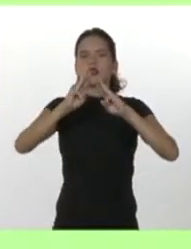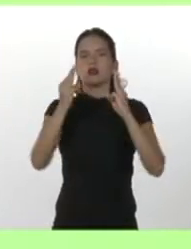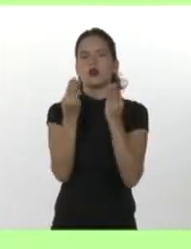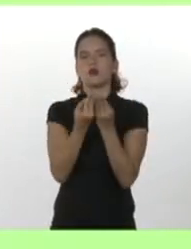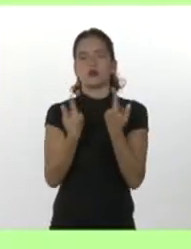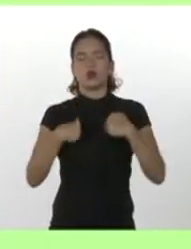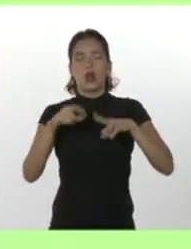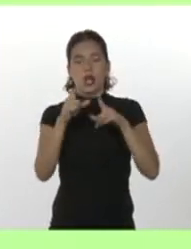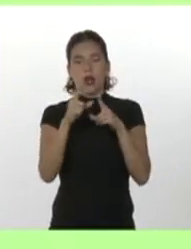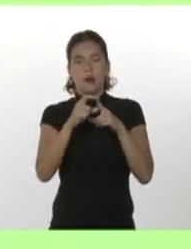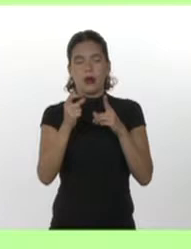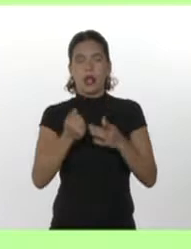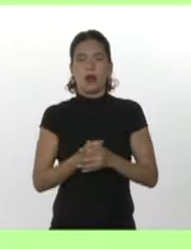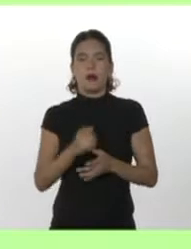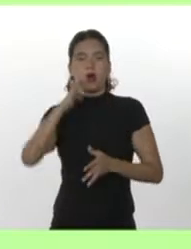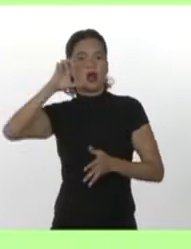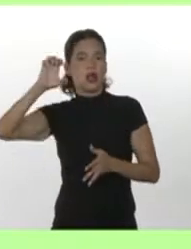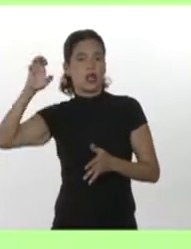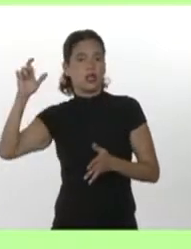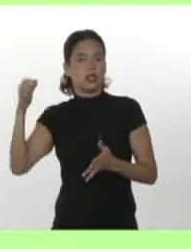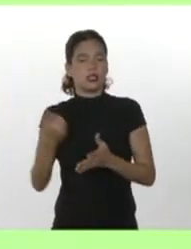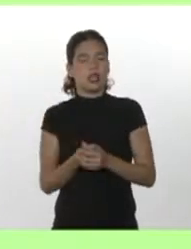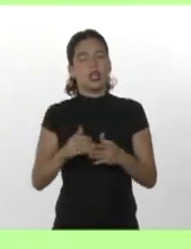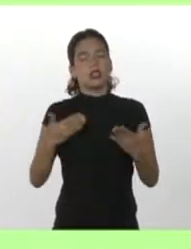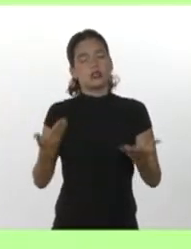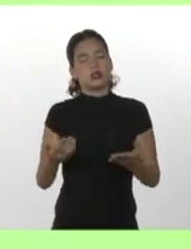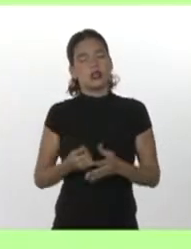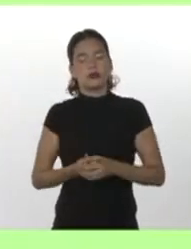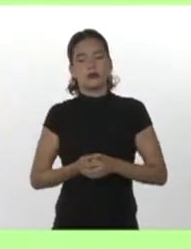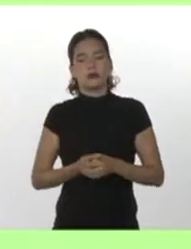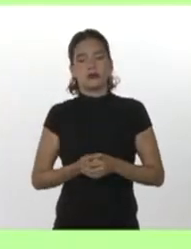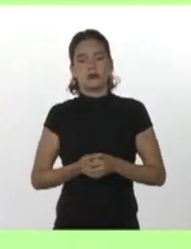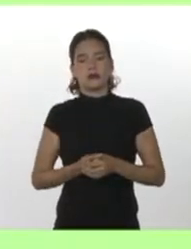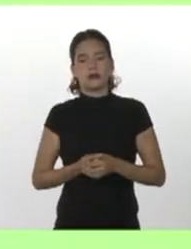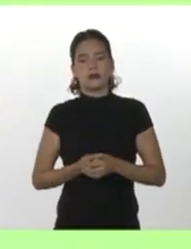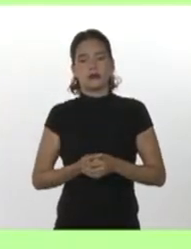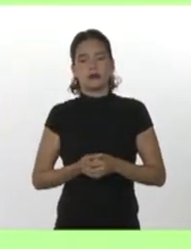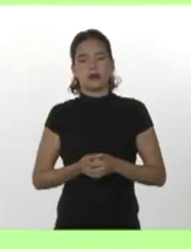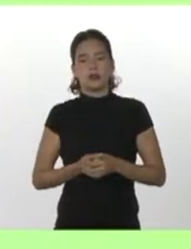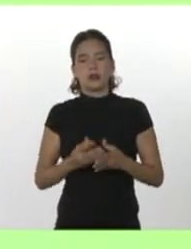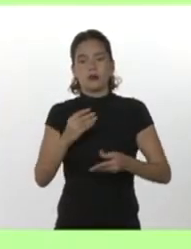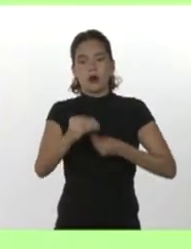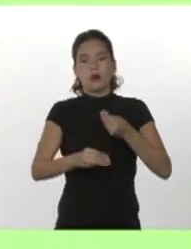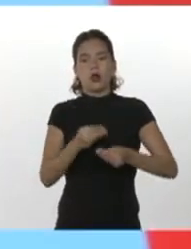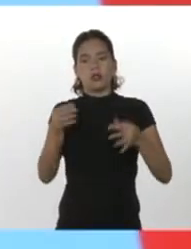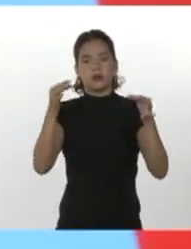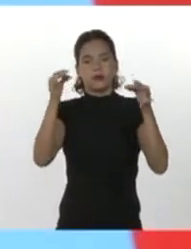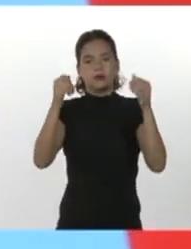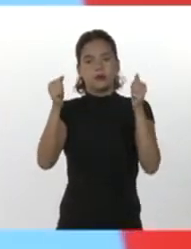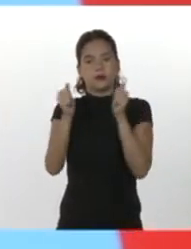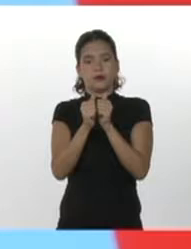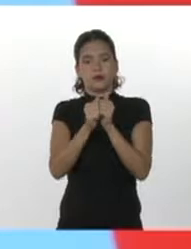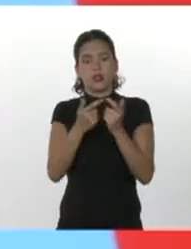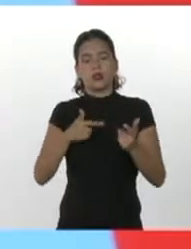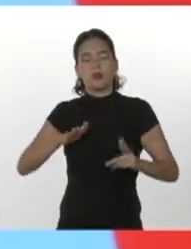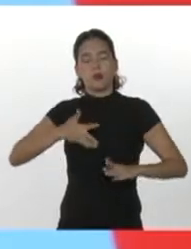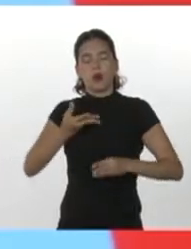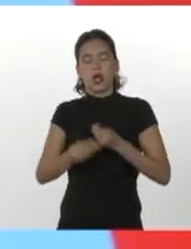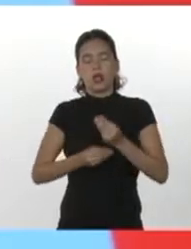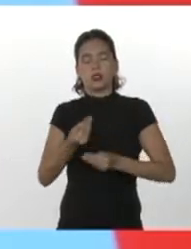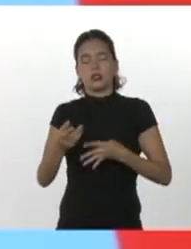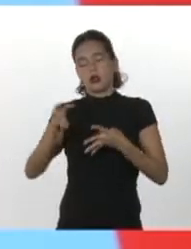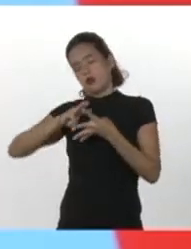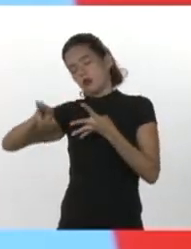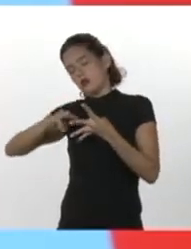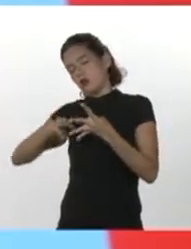las palabras o de las letras. Entonces vamos a realizar este cartoncito, que puede ser como material reusable,